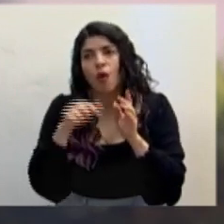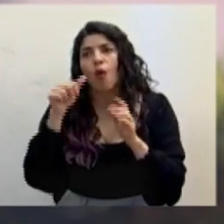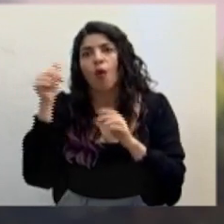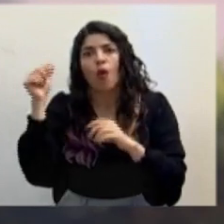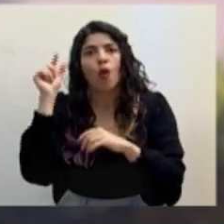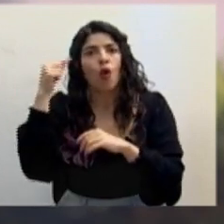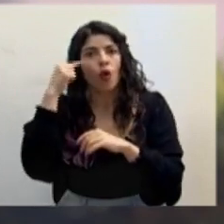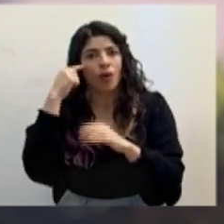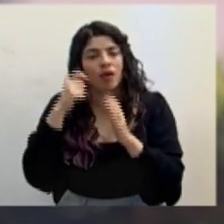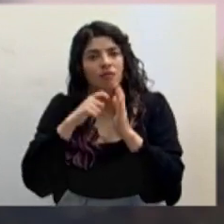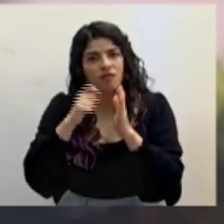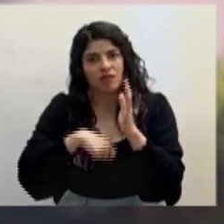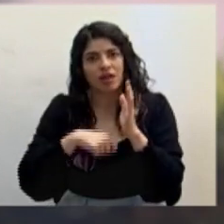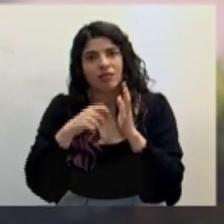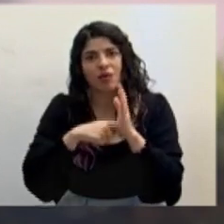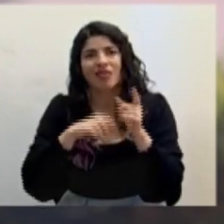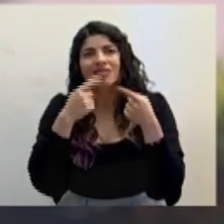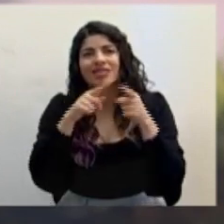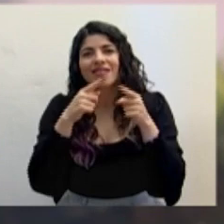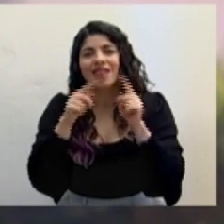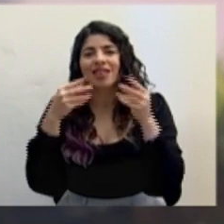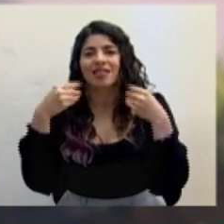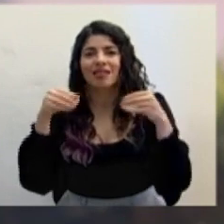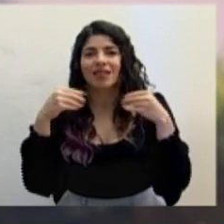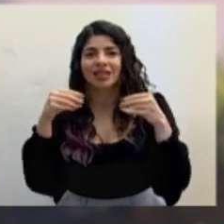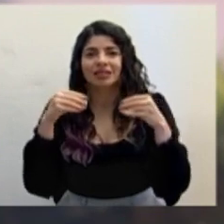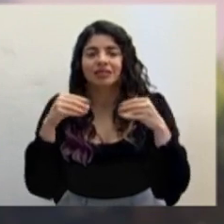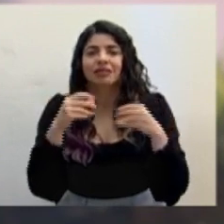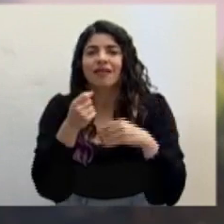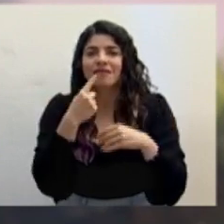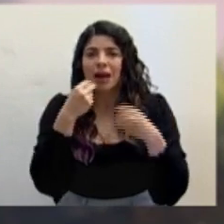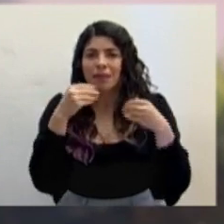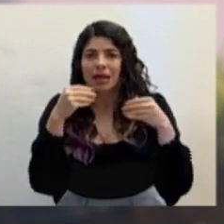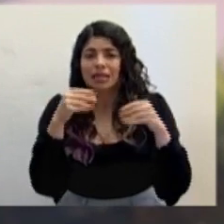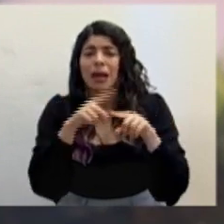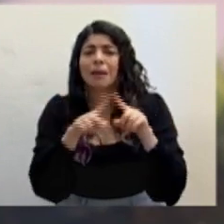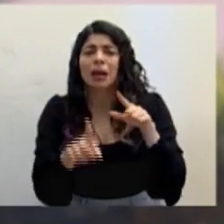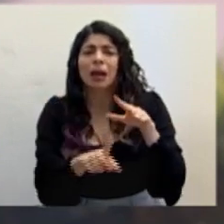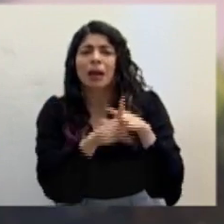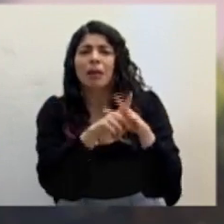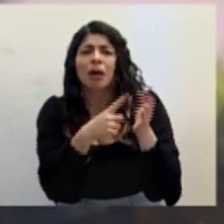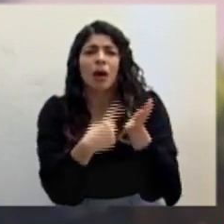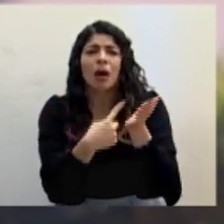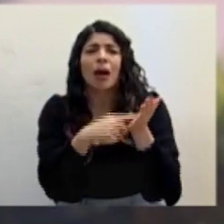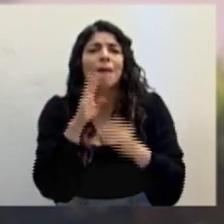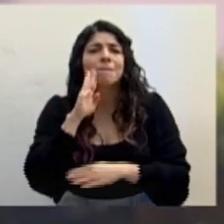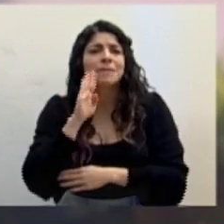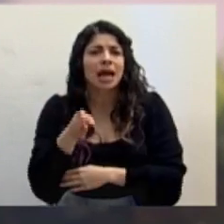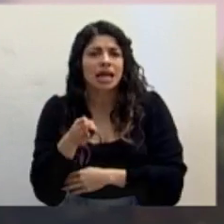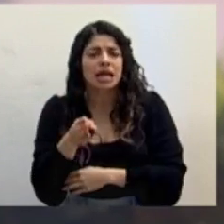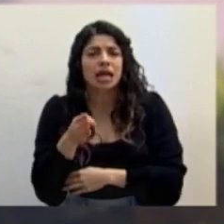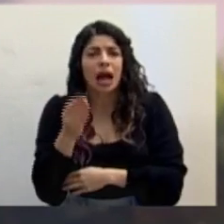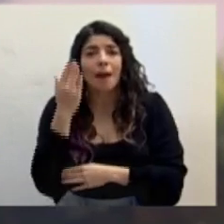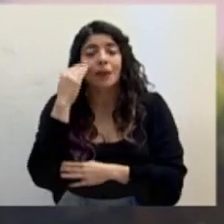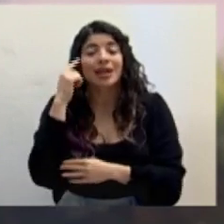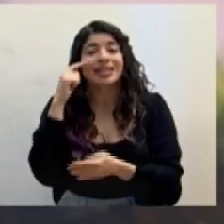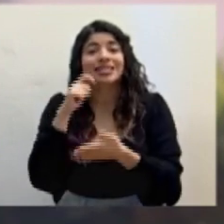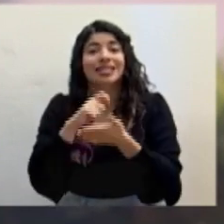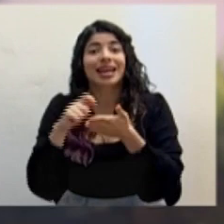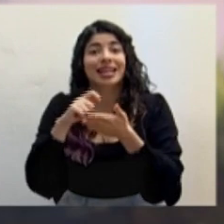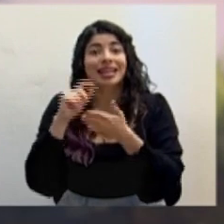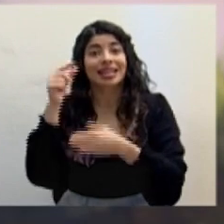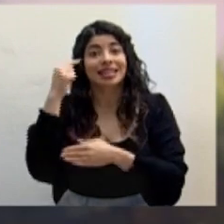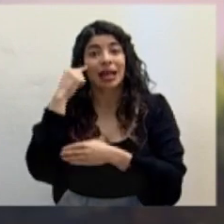gobiernos con diferentes casas farmacéuticas. Pero surgió una polémica en Bélgica después de que la secretaria estatal